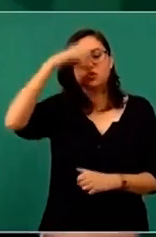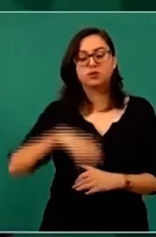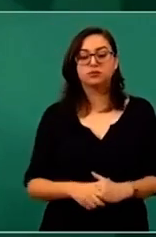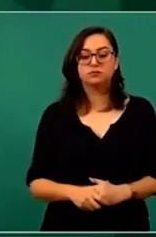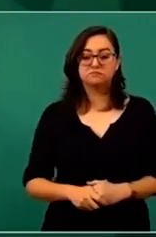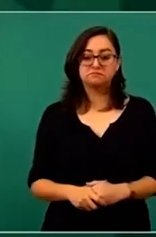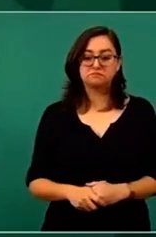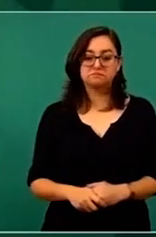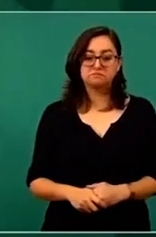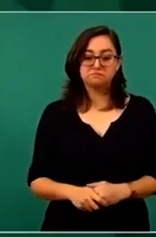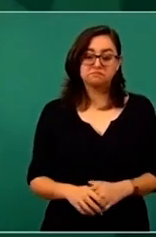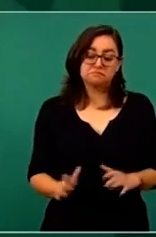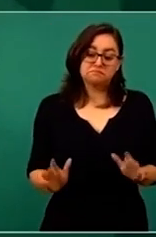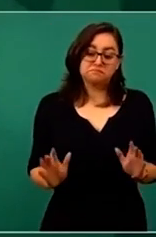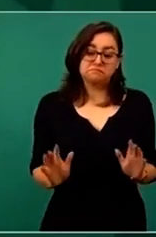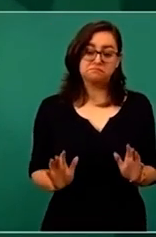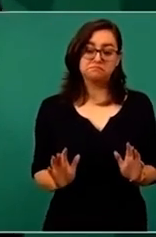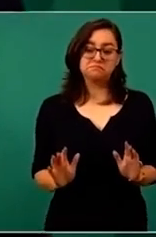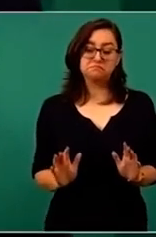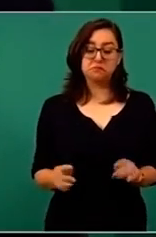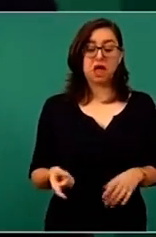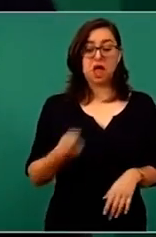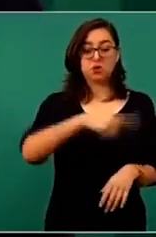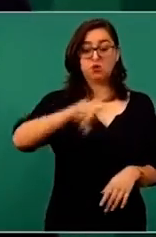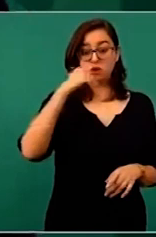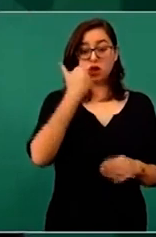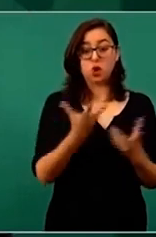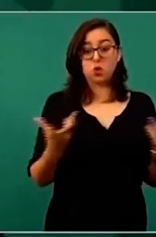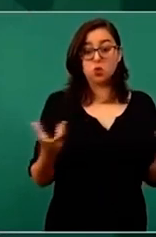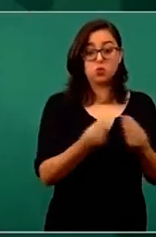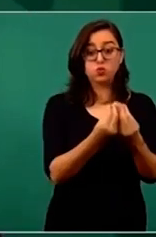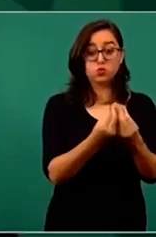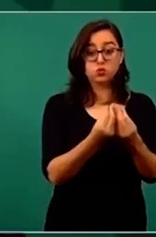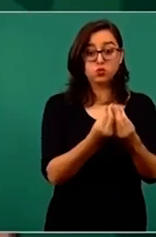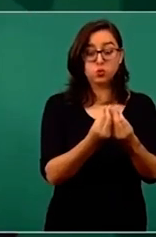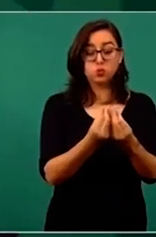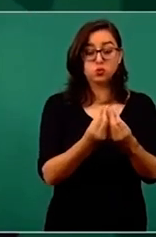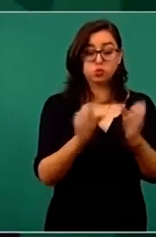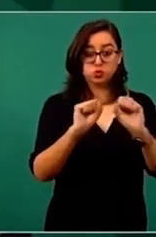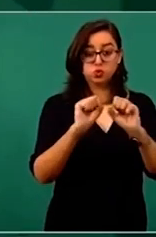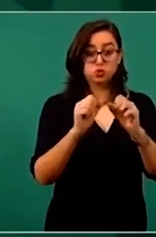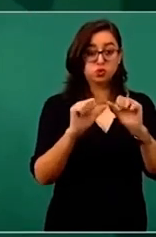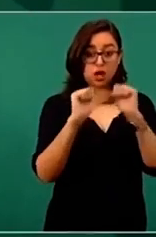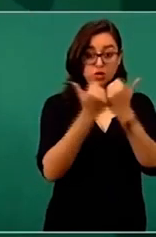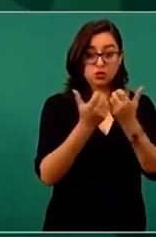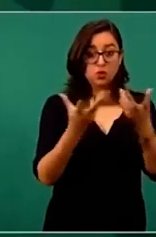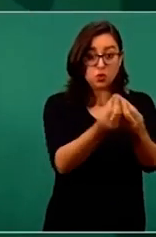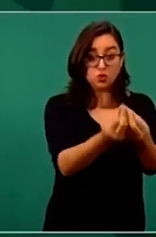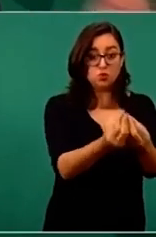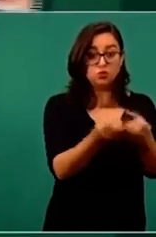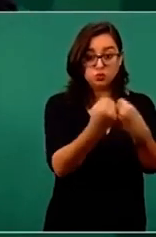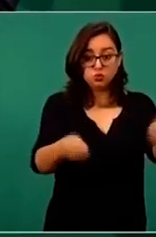pues están en su derecho de asociarse, aliarse, no es noticia, ya lo hicieron,